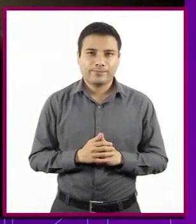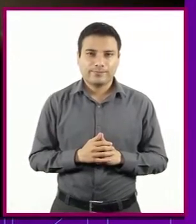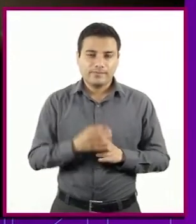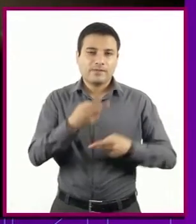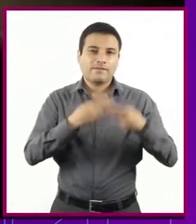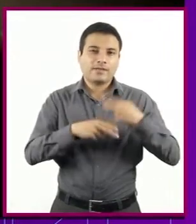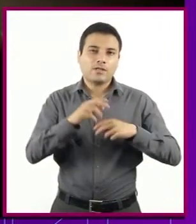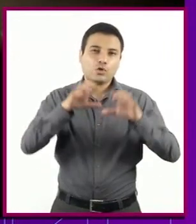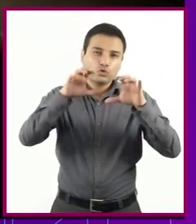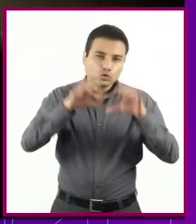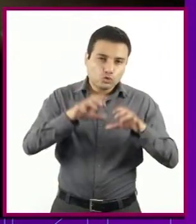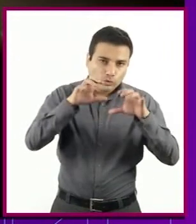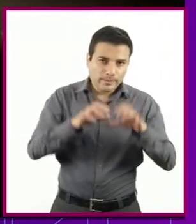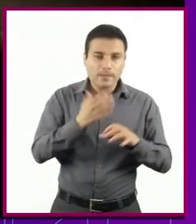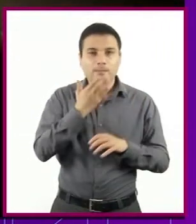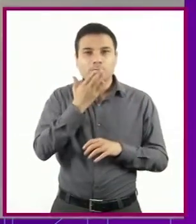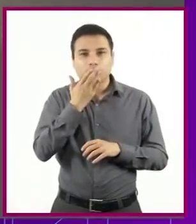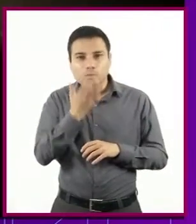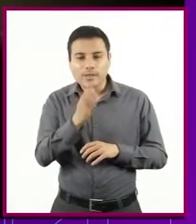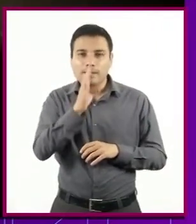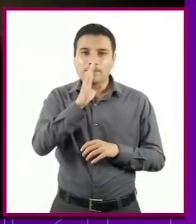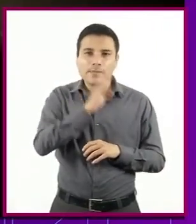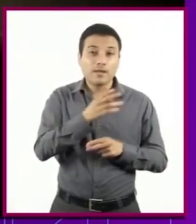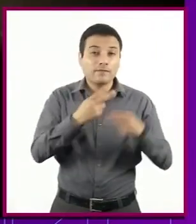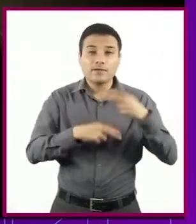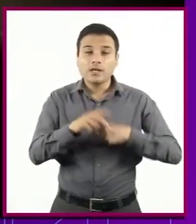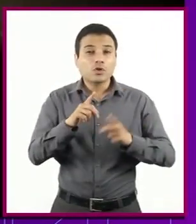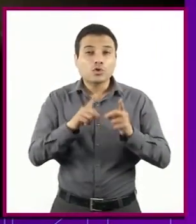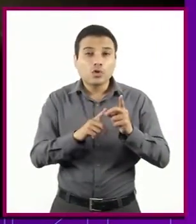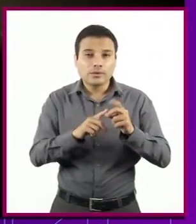buenas y malas que vienen del mundo de abajo.